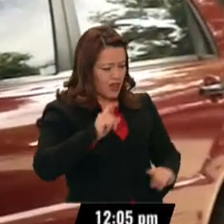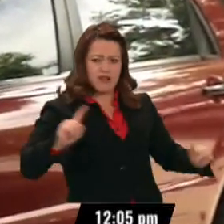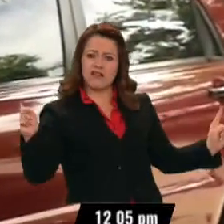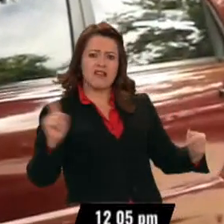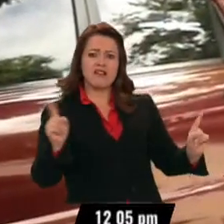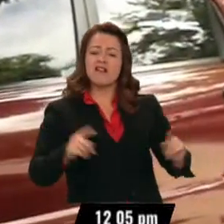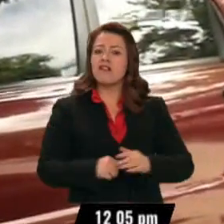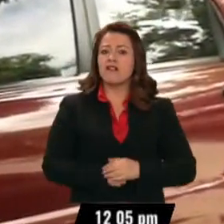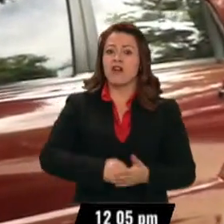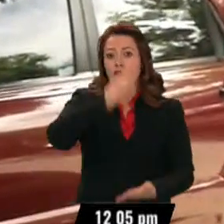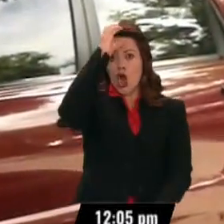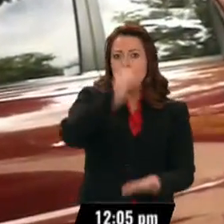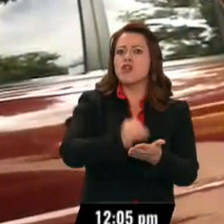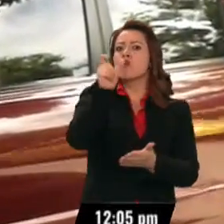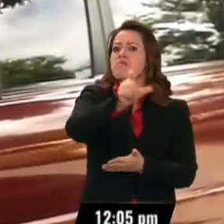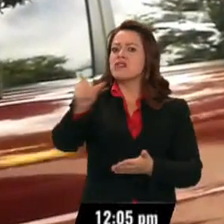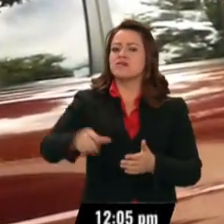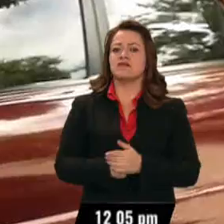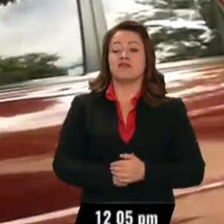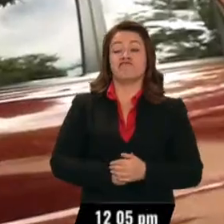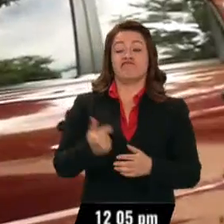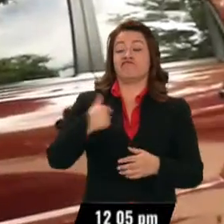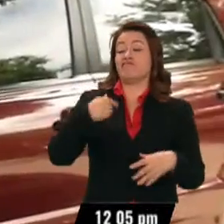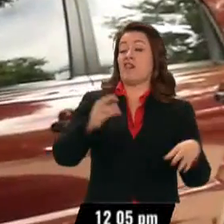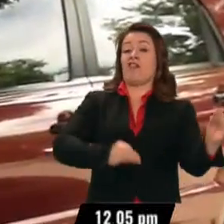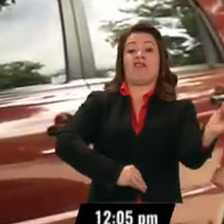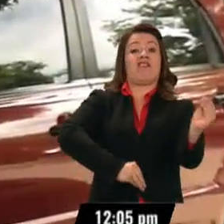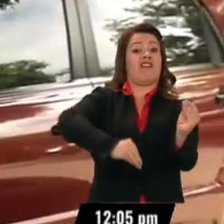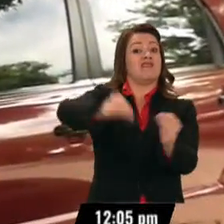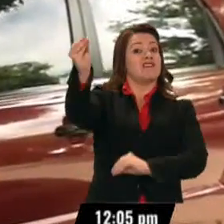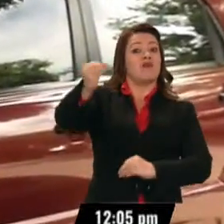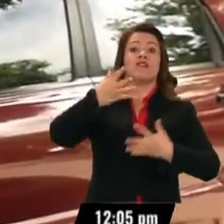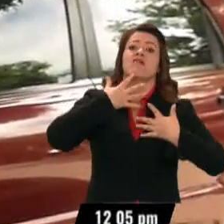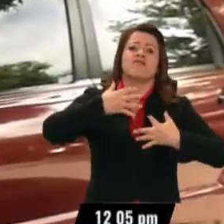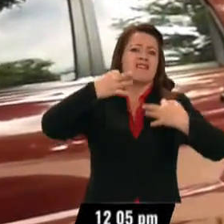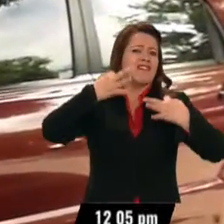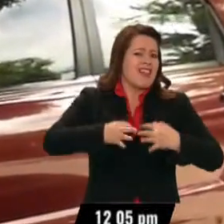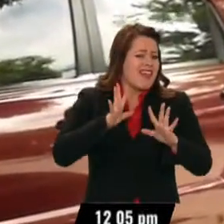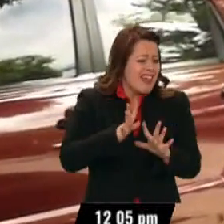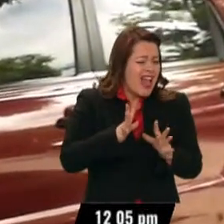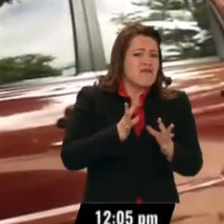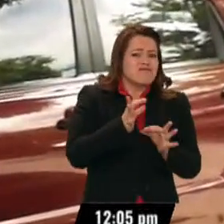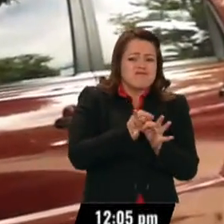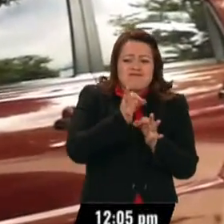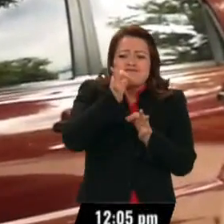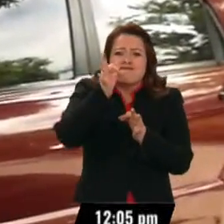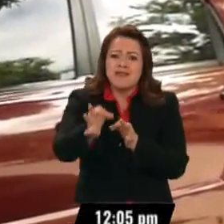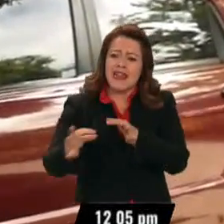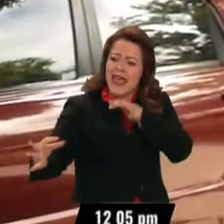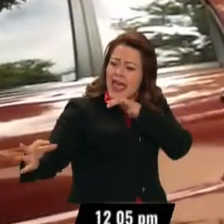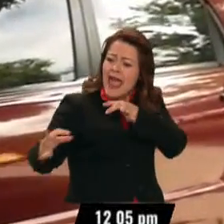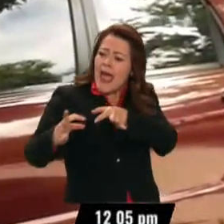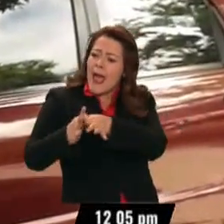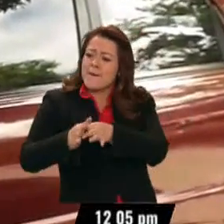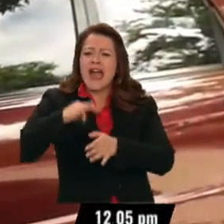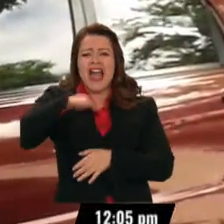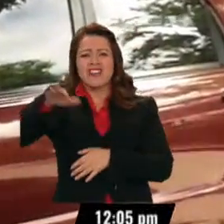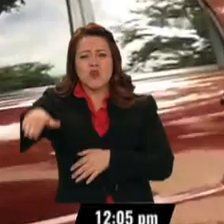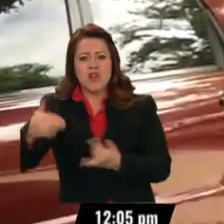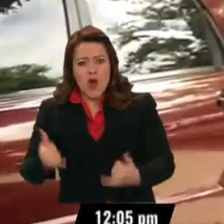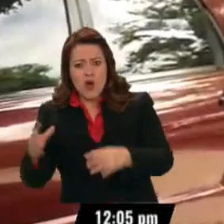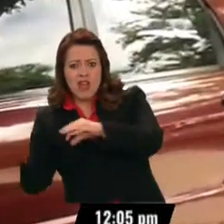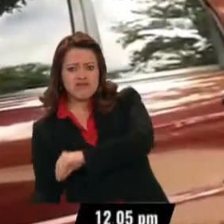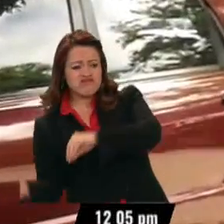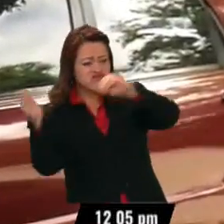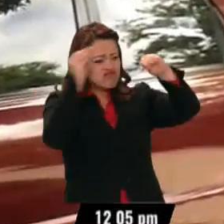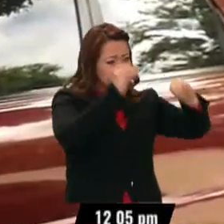inoportuna la decisión que tomaron con eso, porque eso siempre ha sido de Antioquia. Belén de Bajirá, y